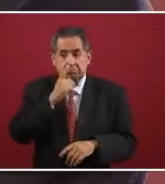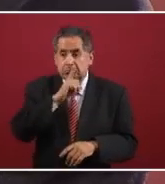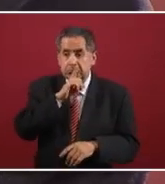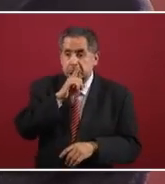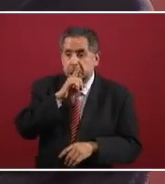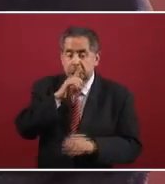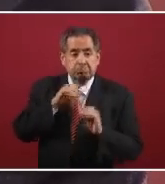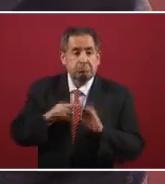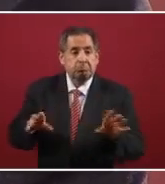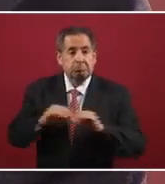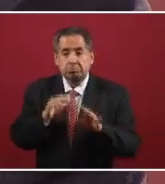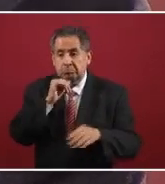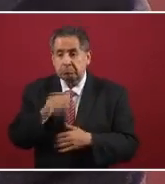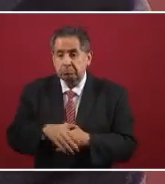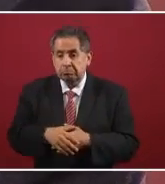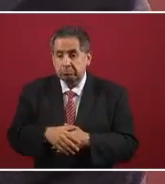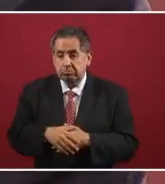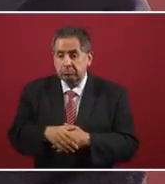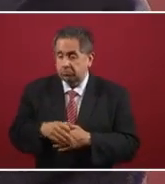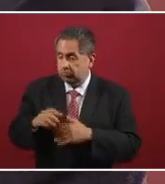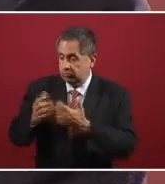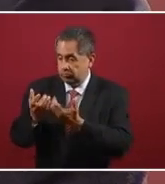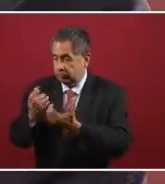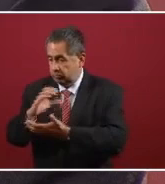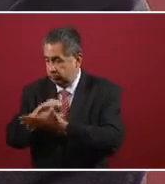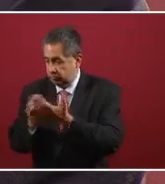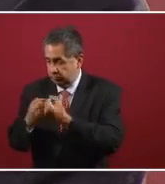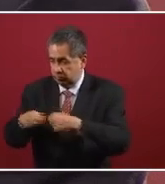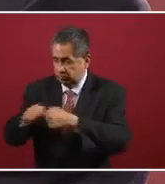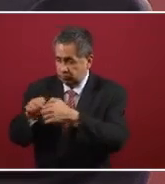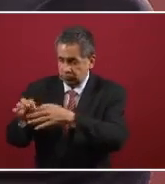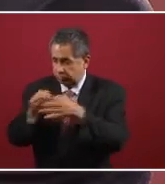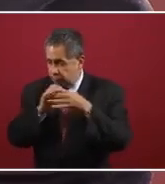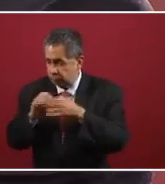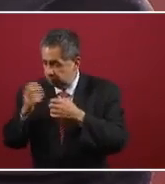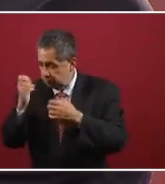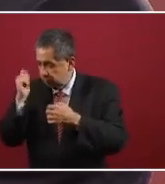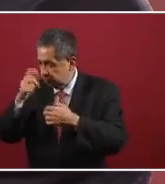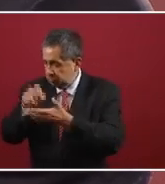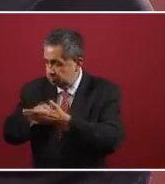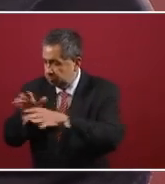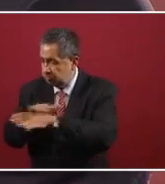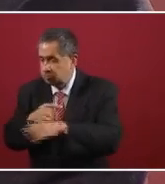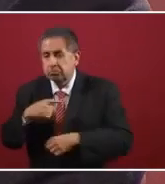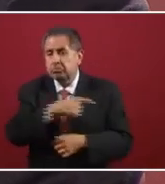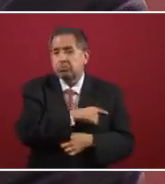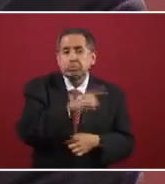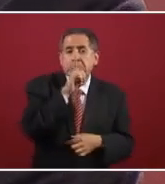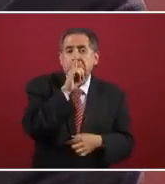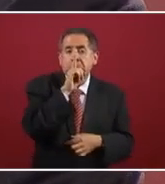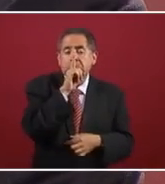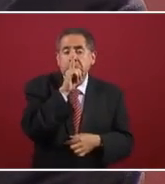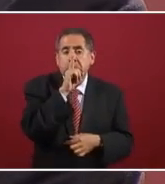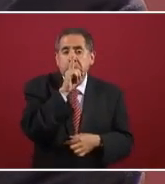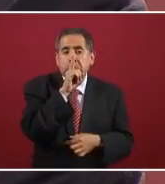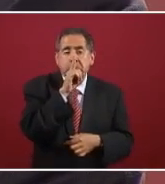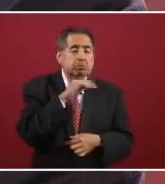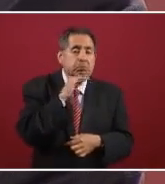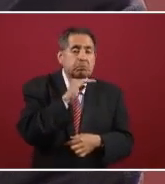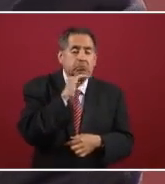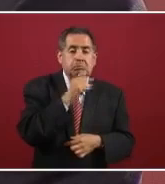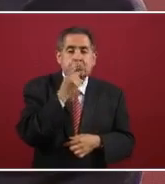informaba cuando se revisaba el contrato de Pemex, no decía